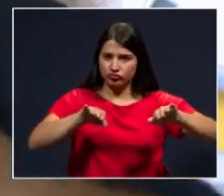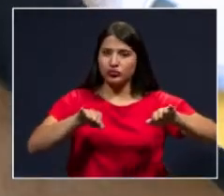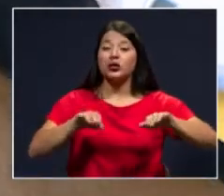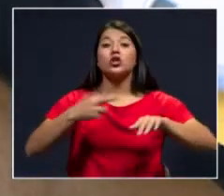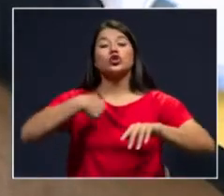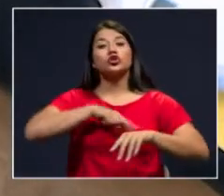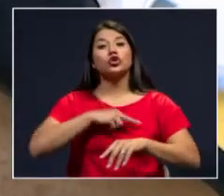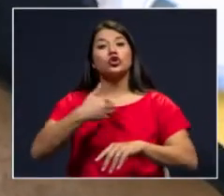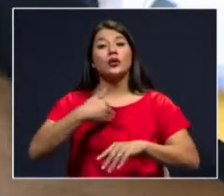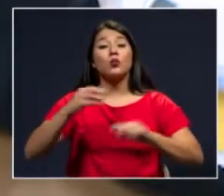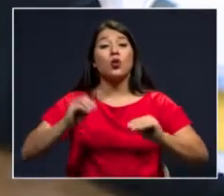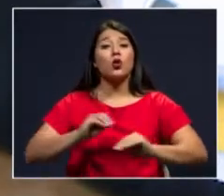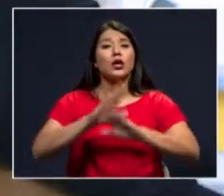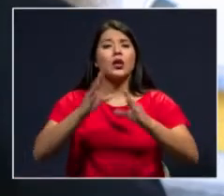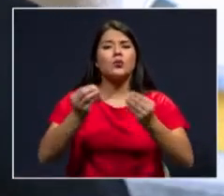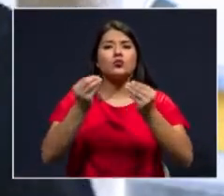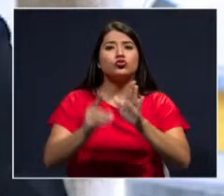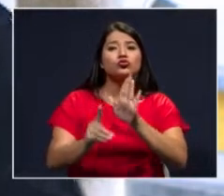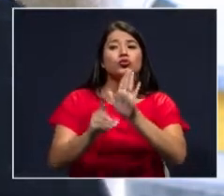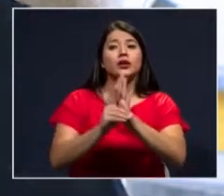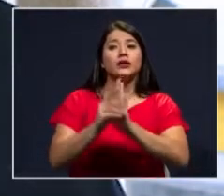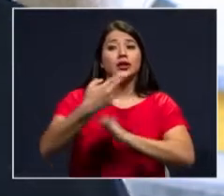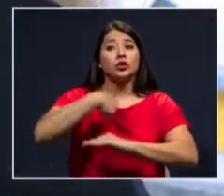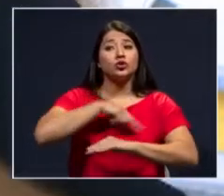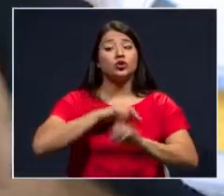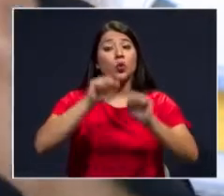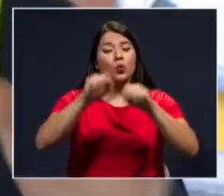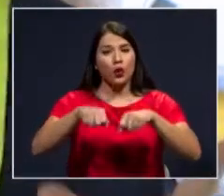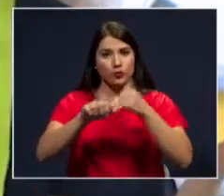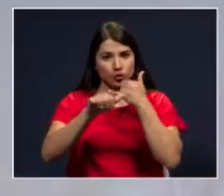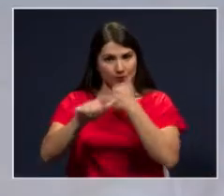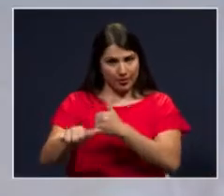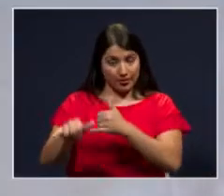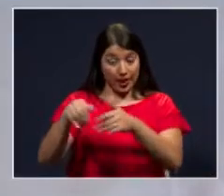de que hay una serie de derechos que los podemos demandar en instancia